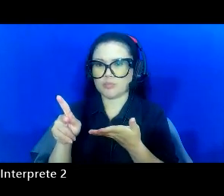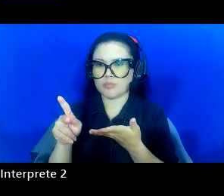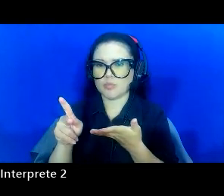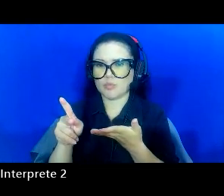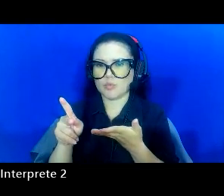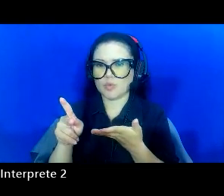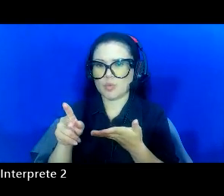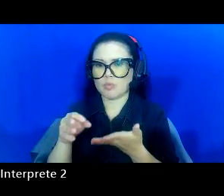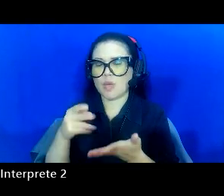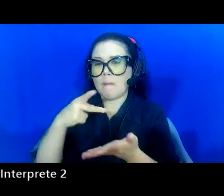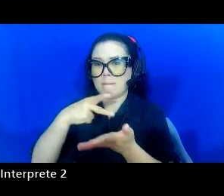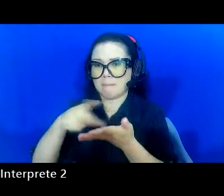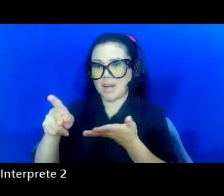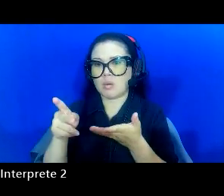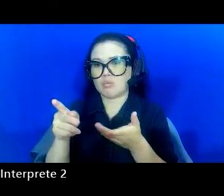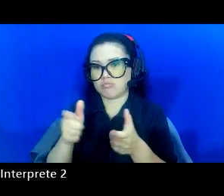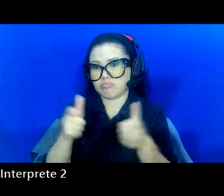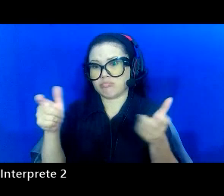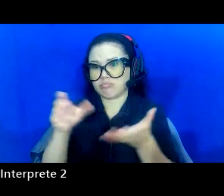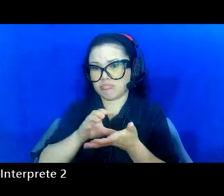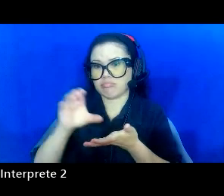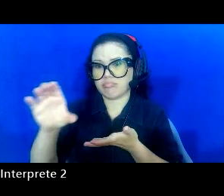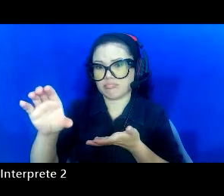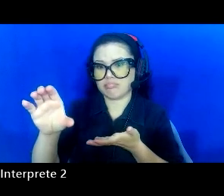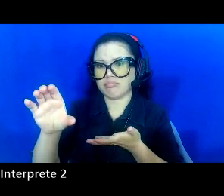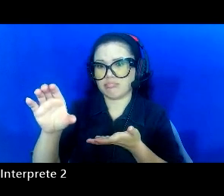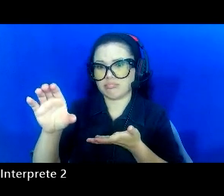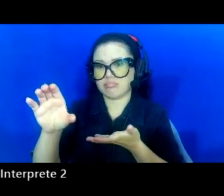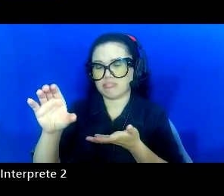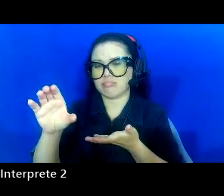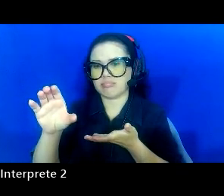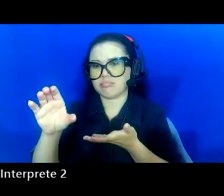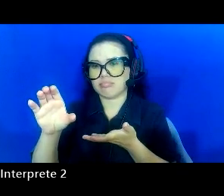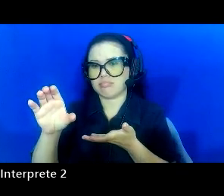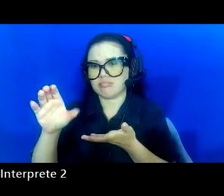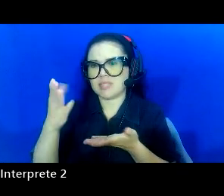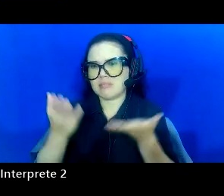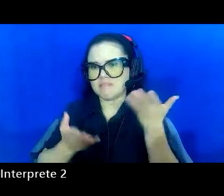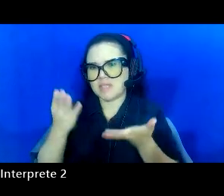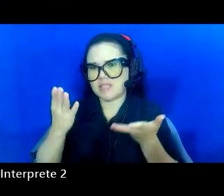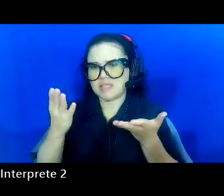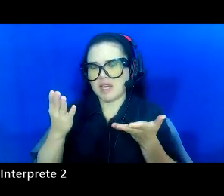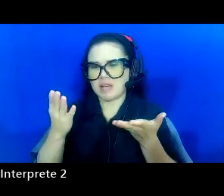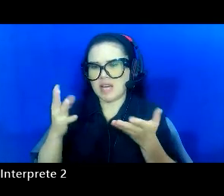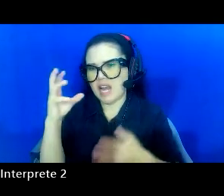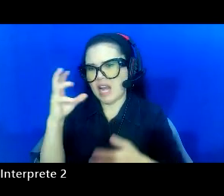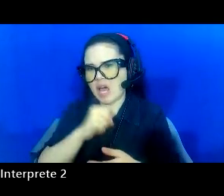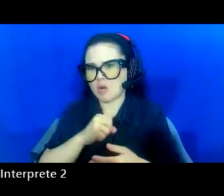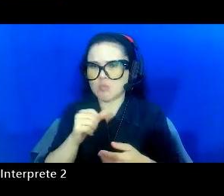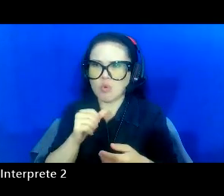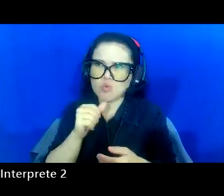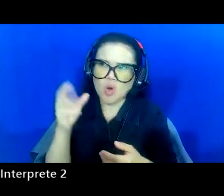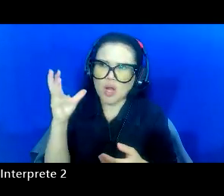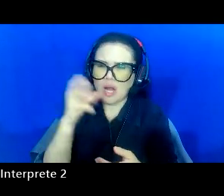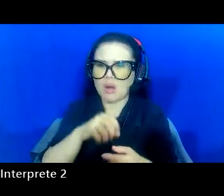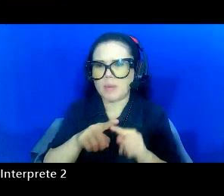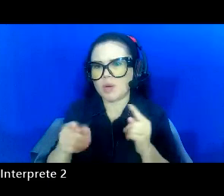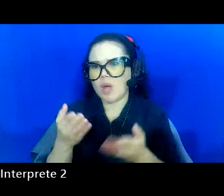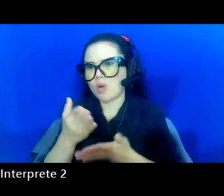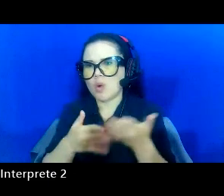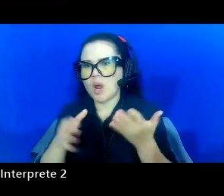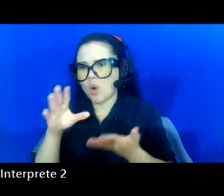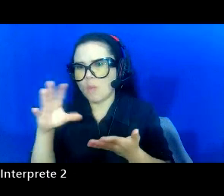viene así medio random, o no random, sino que como algunas compañías, ¿verdad?, estaban más adelantadas en los acuerdos y otras no,